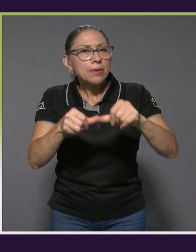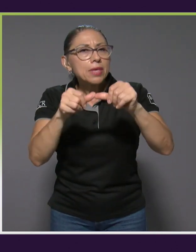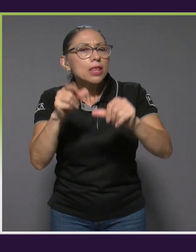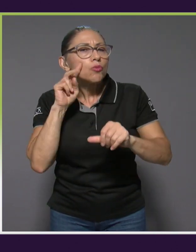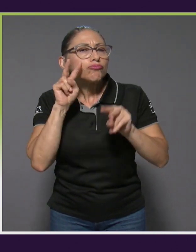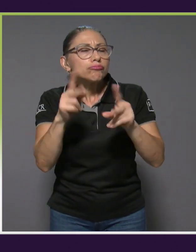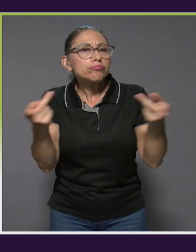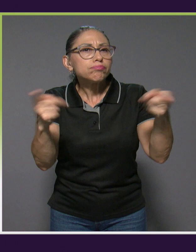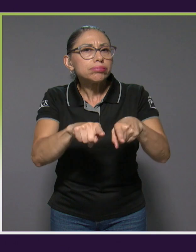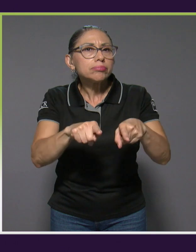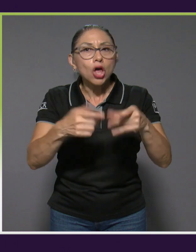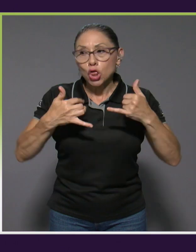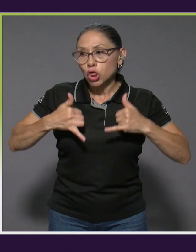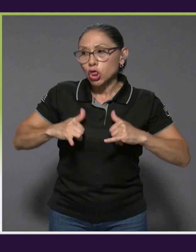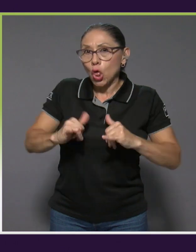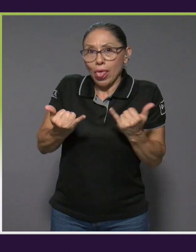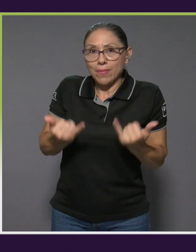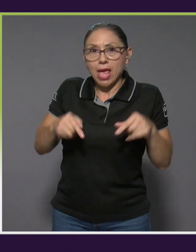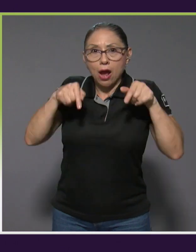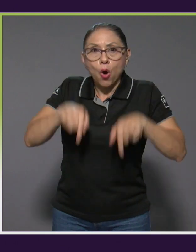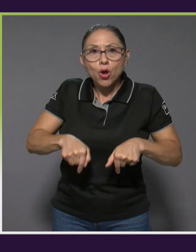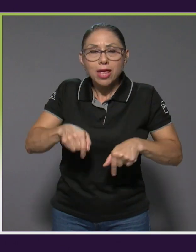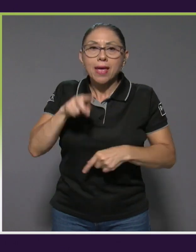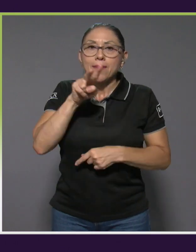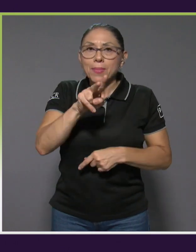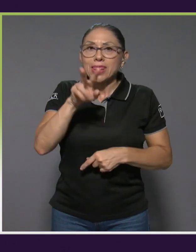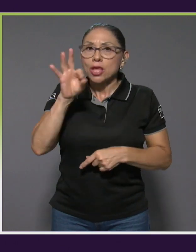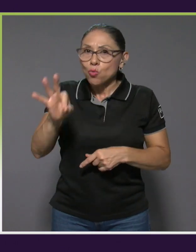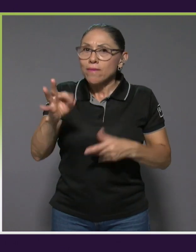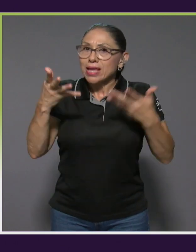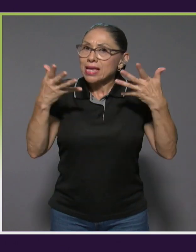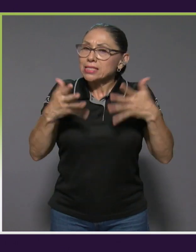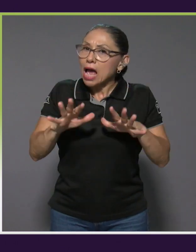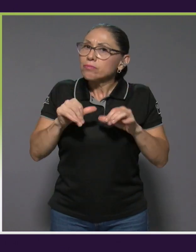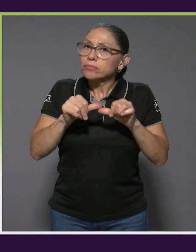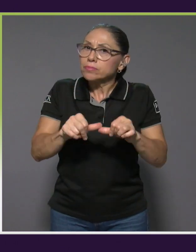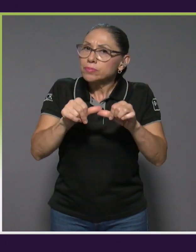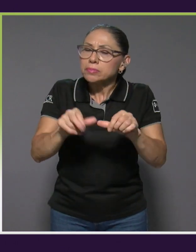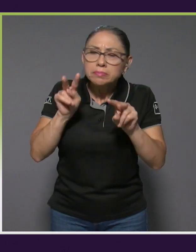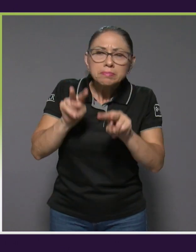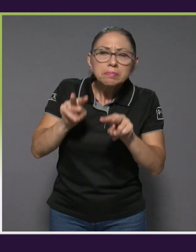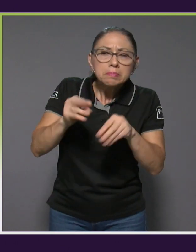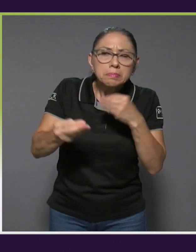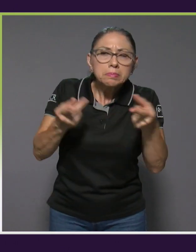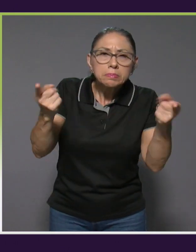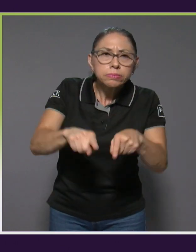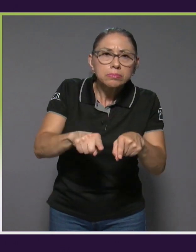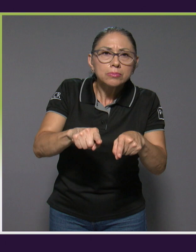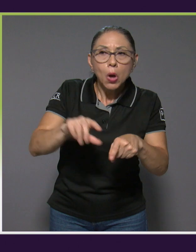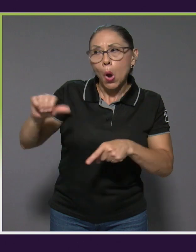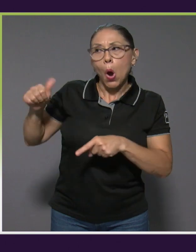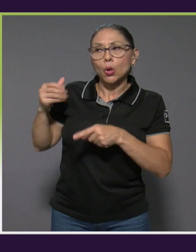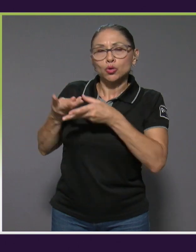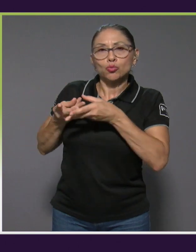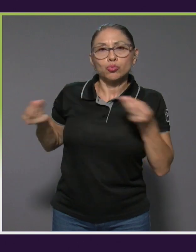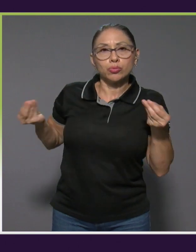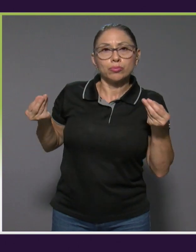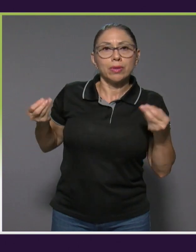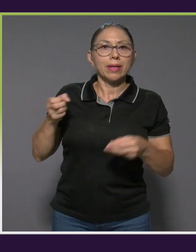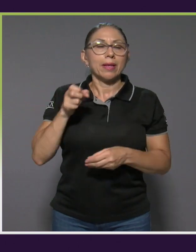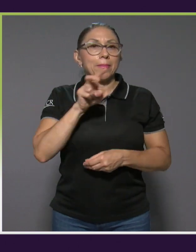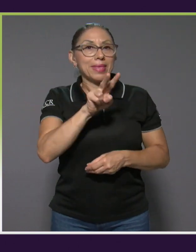hoy hay 29 que están vivos. Los demás se fueron solucionando y esos 29 todavía los tenemos en